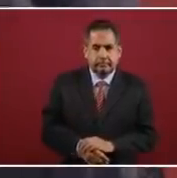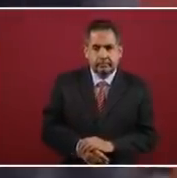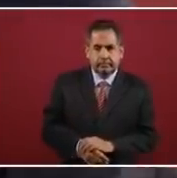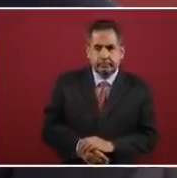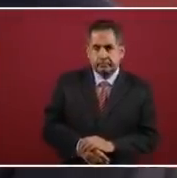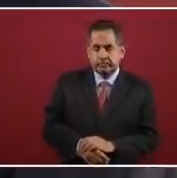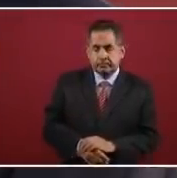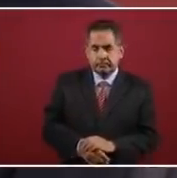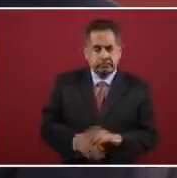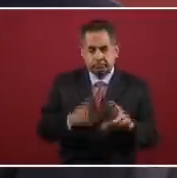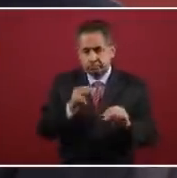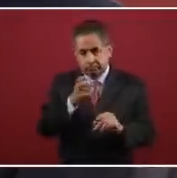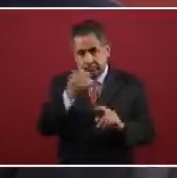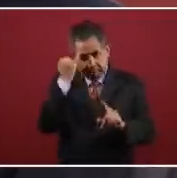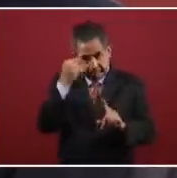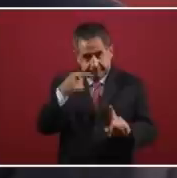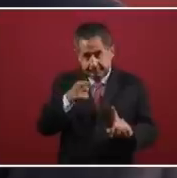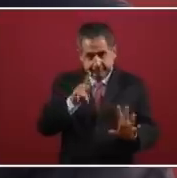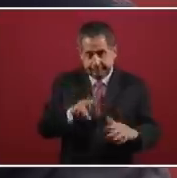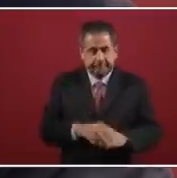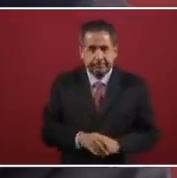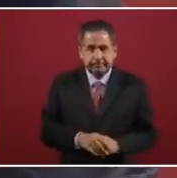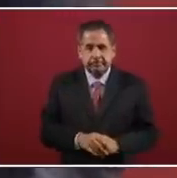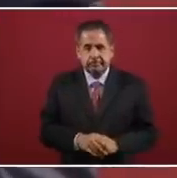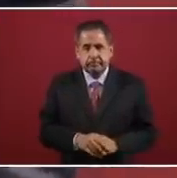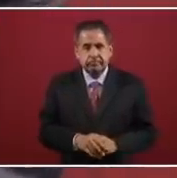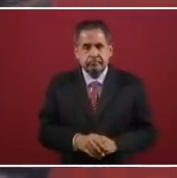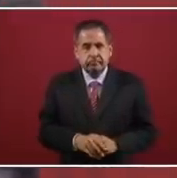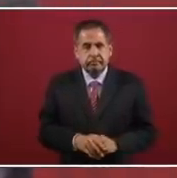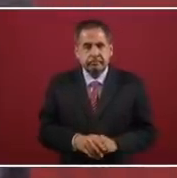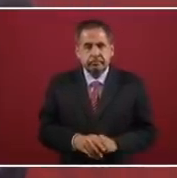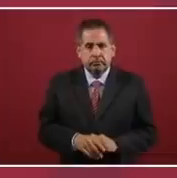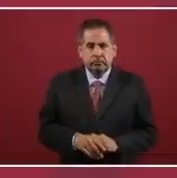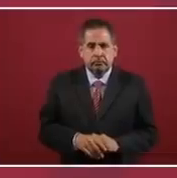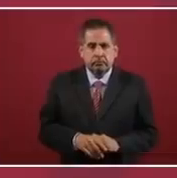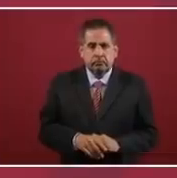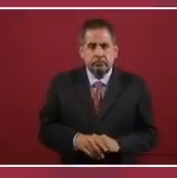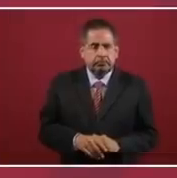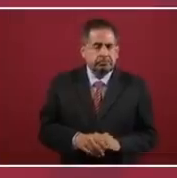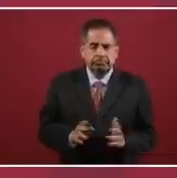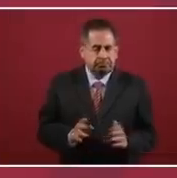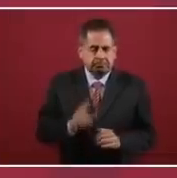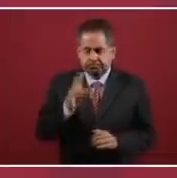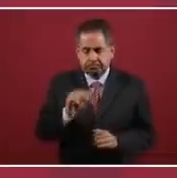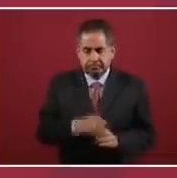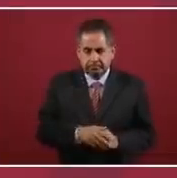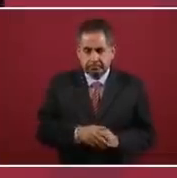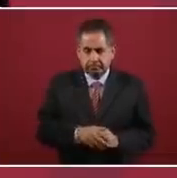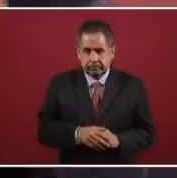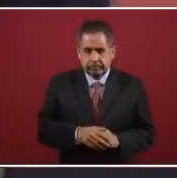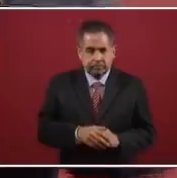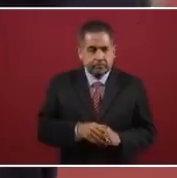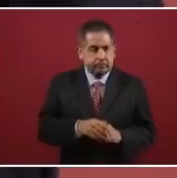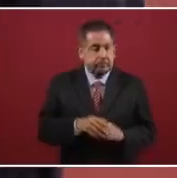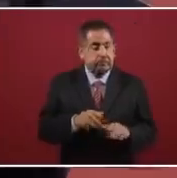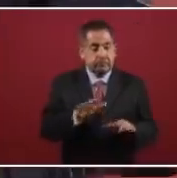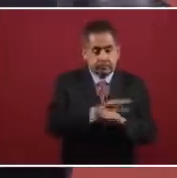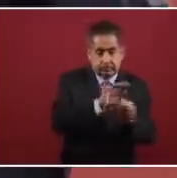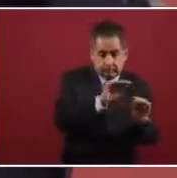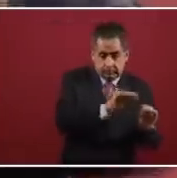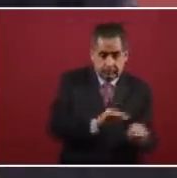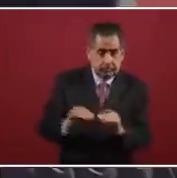no ese es el plan, es decir, pasan a la Guardia Nacional, desde